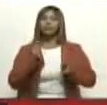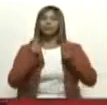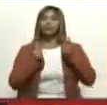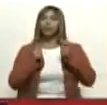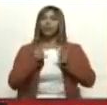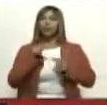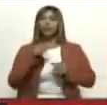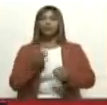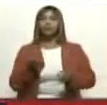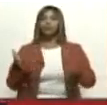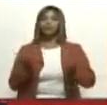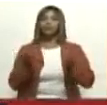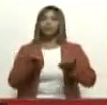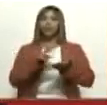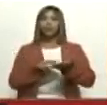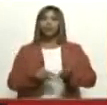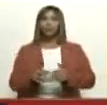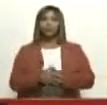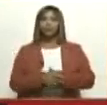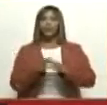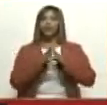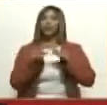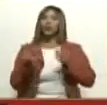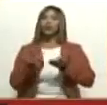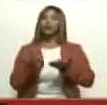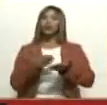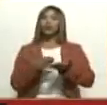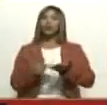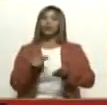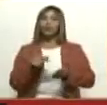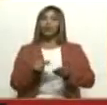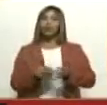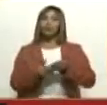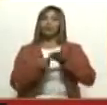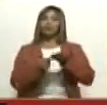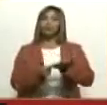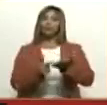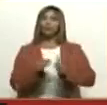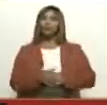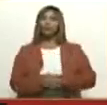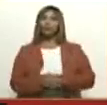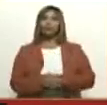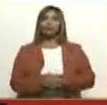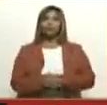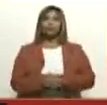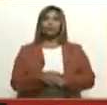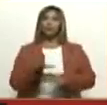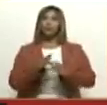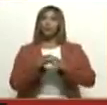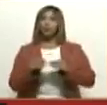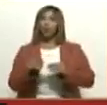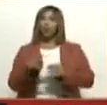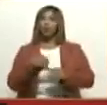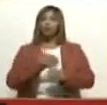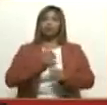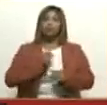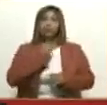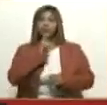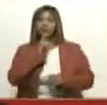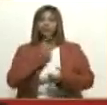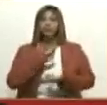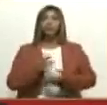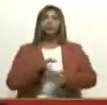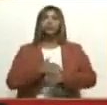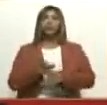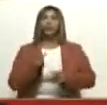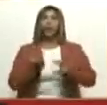un gran impulsor de la lectura. Todo libro que él levantaba, colocaba, ponía en aprieto a todos los editores, porque claro,